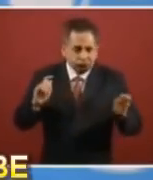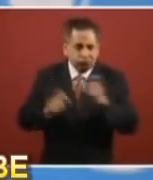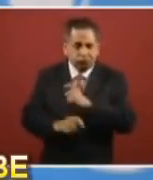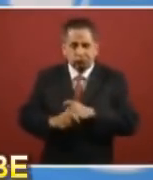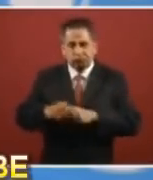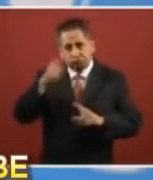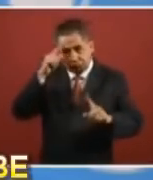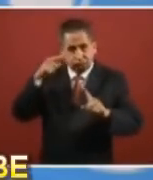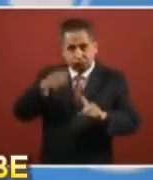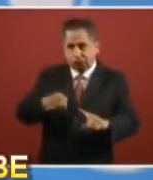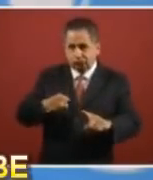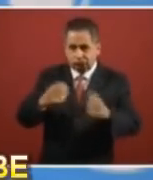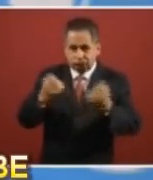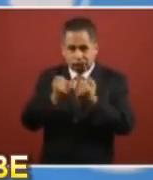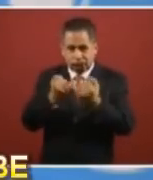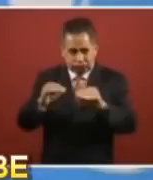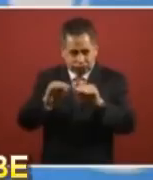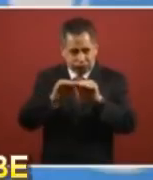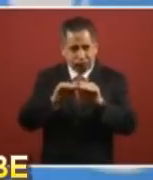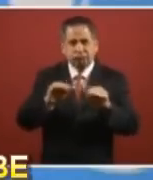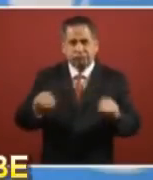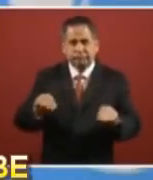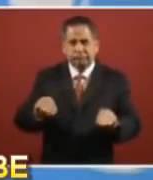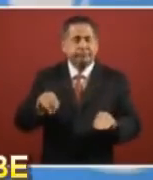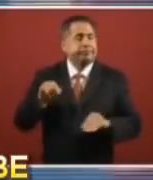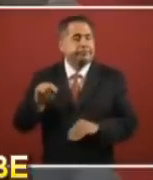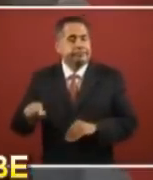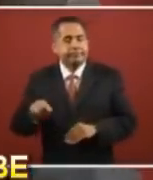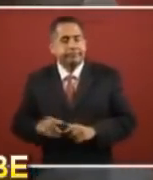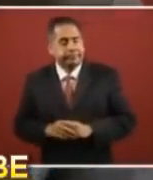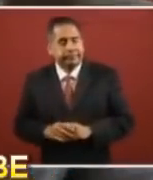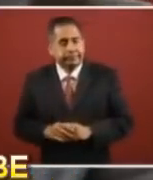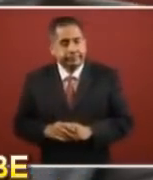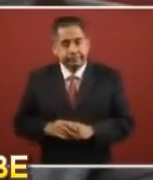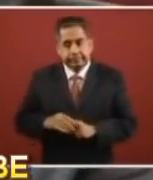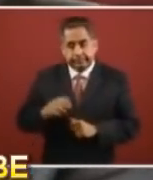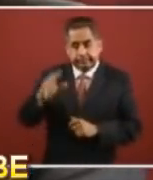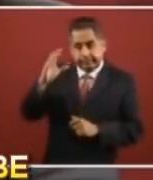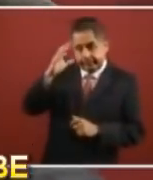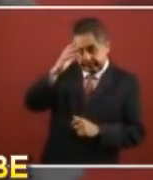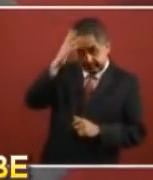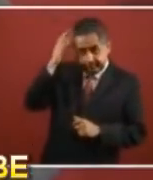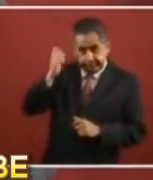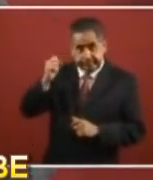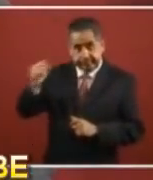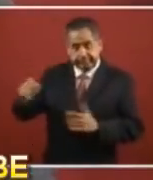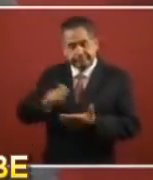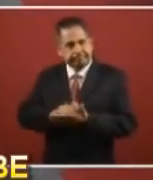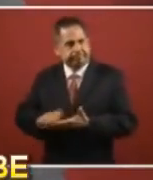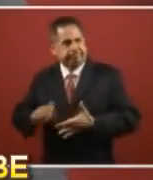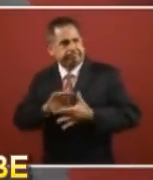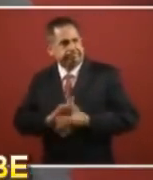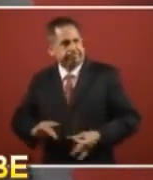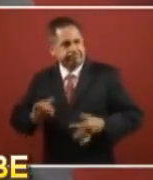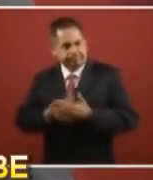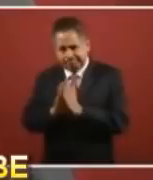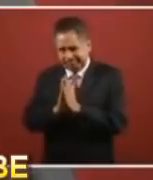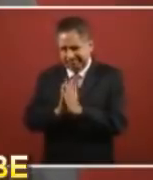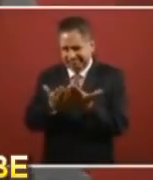igualdad. Él, cuando dictó estos sentimientos,